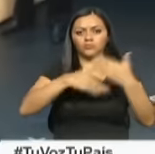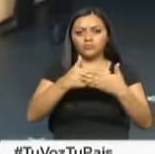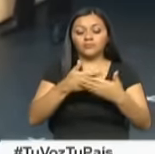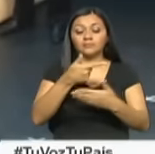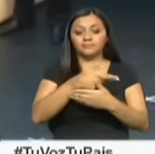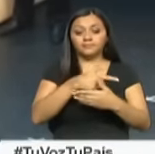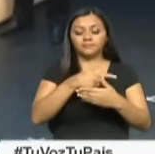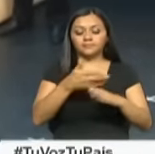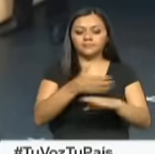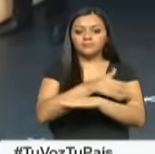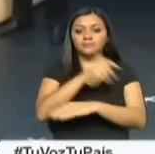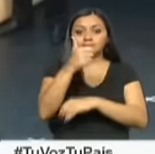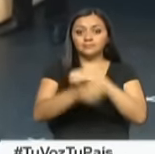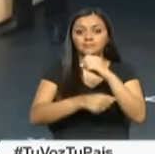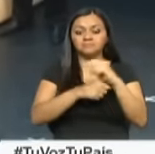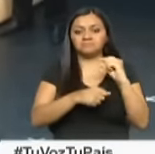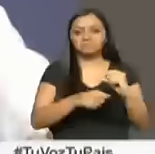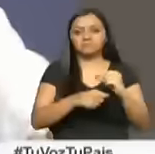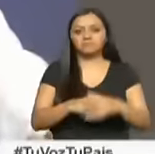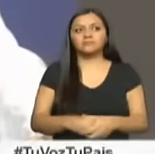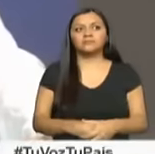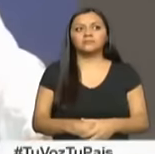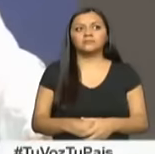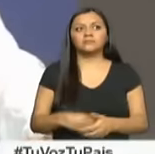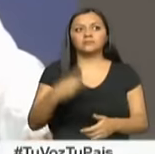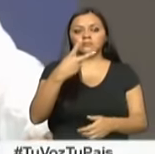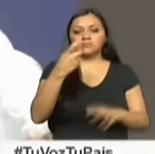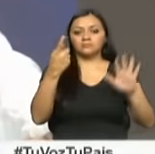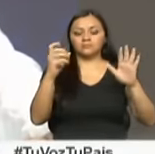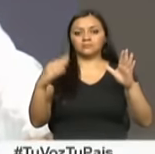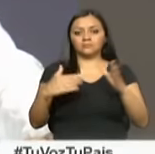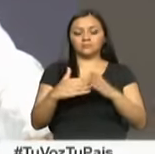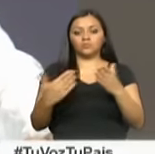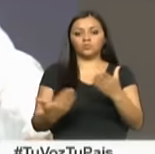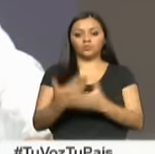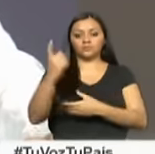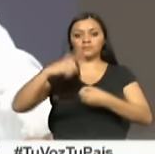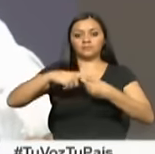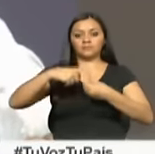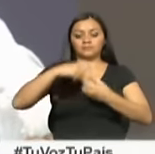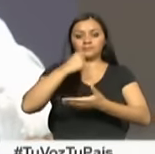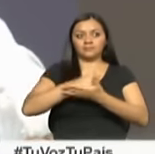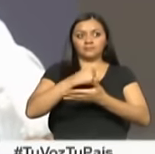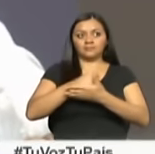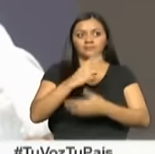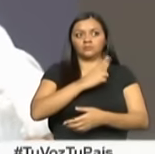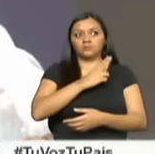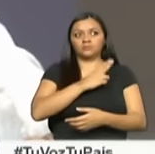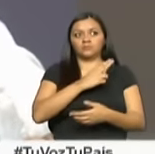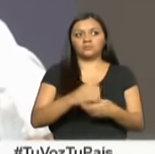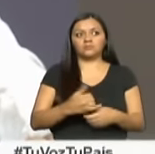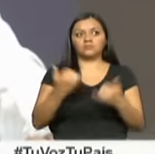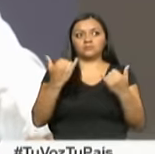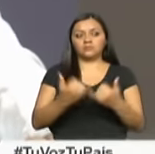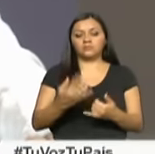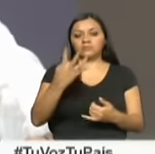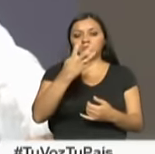doble que hace 10 años. 260 mil nuevos matriculados en educación superior. Hemos pasado de